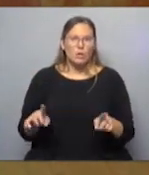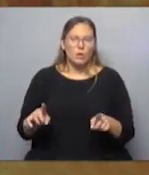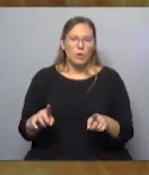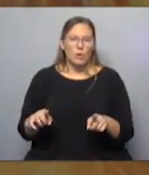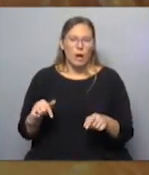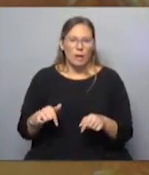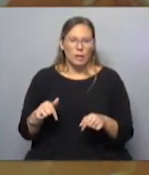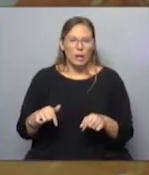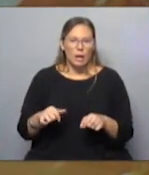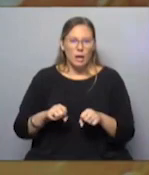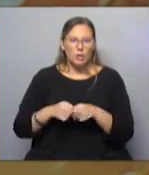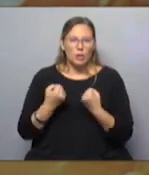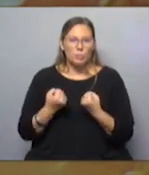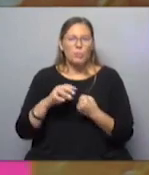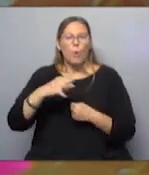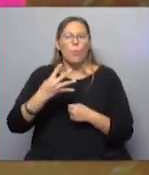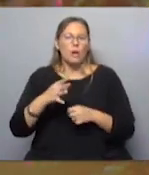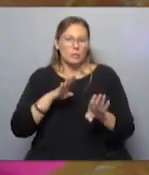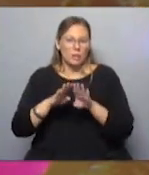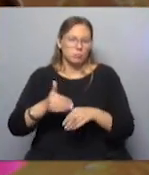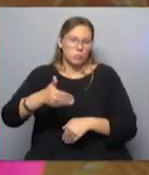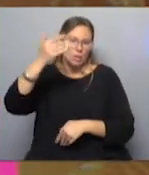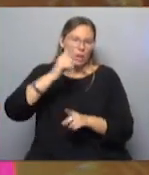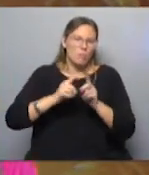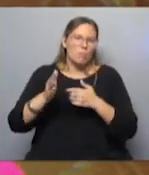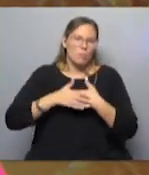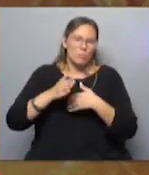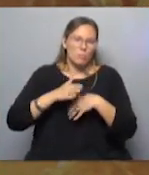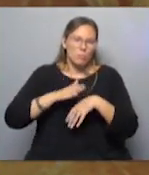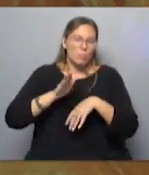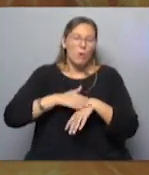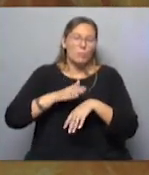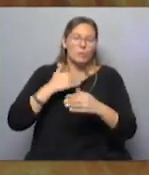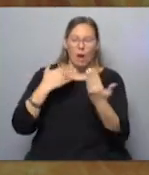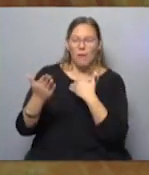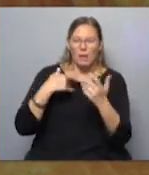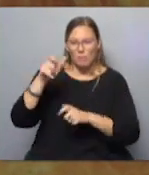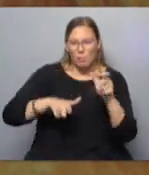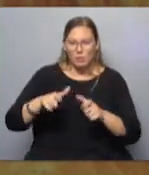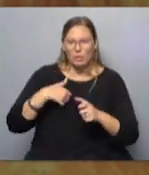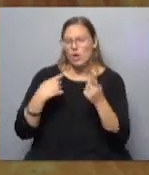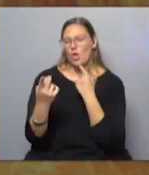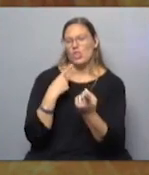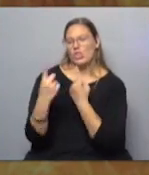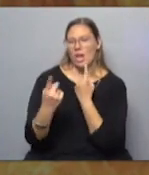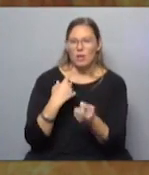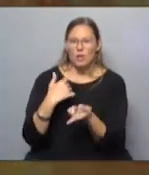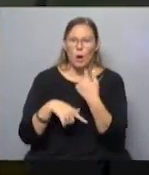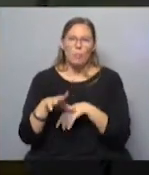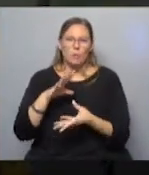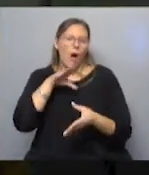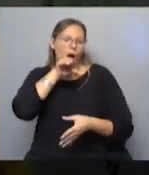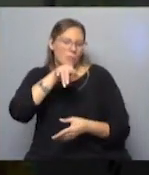amas acá rompimos la cuarta pared y hay momentos de la obra donde hablamos con la gente no hablamos de dialogar pero nos